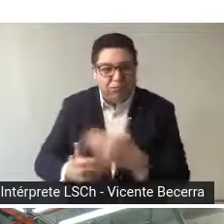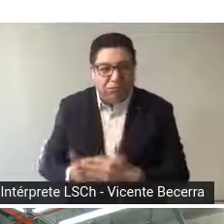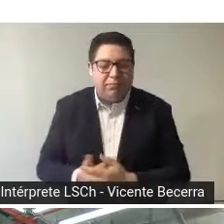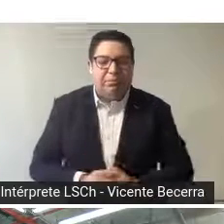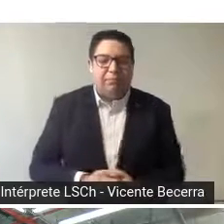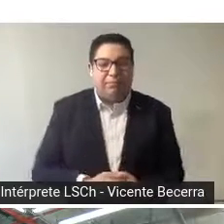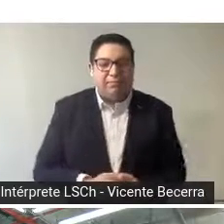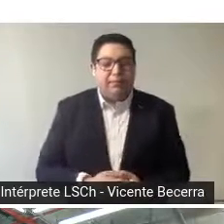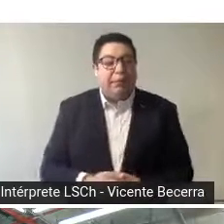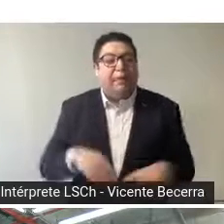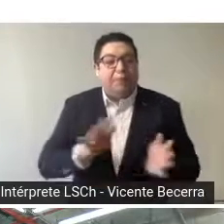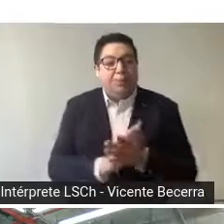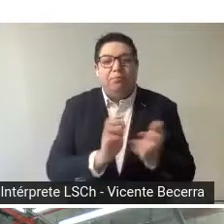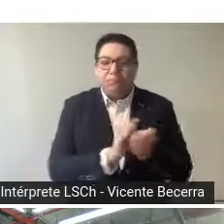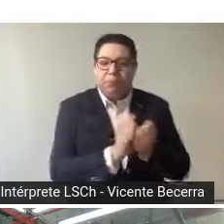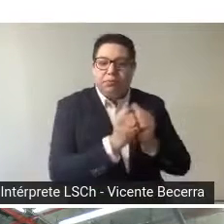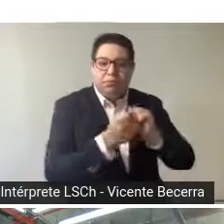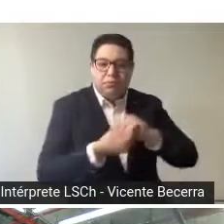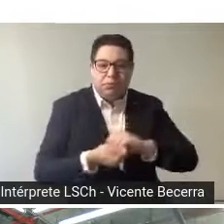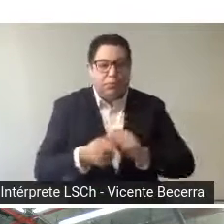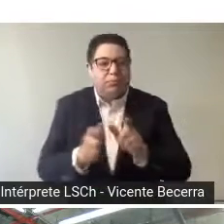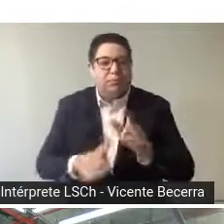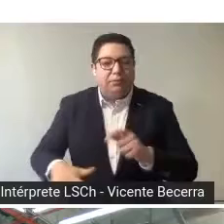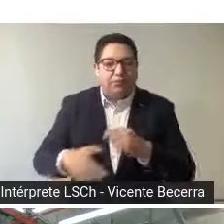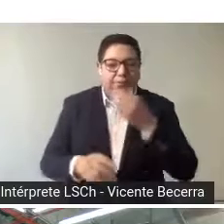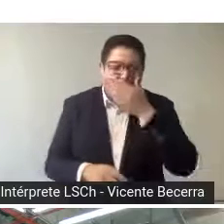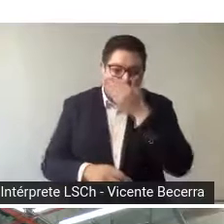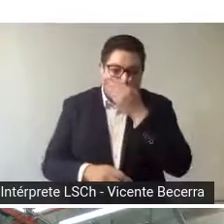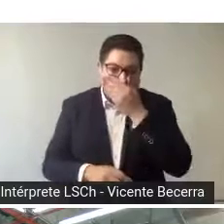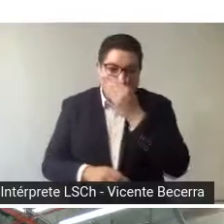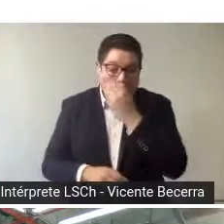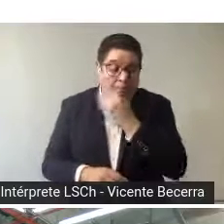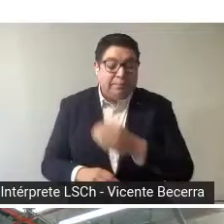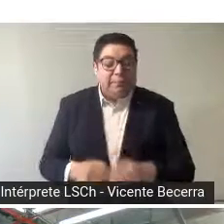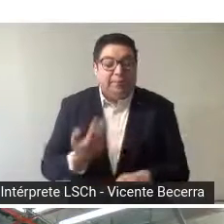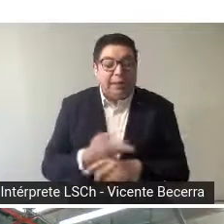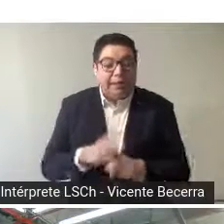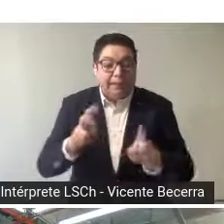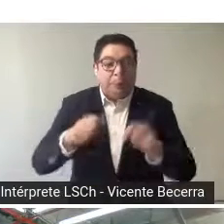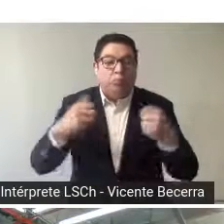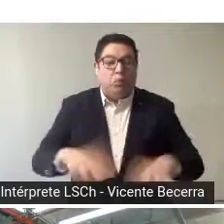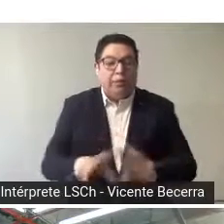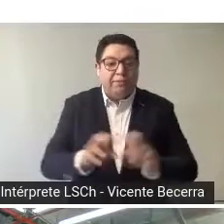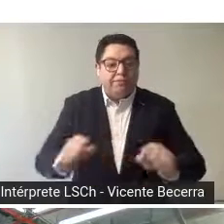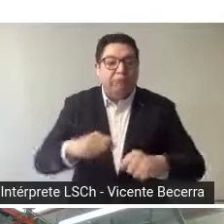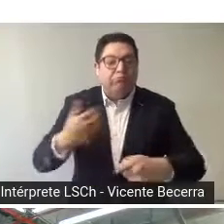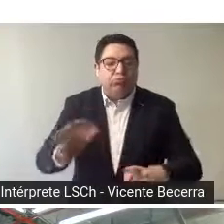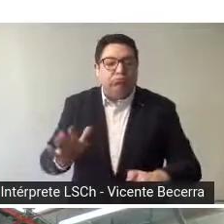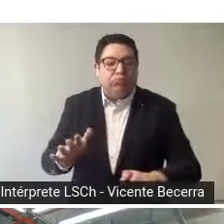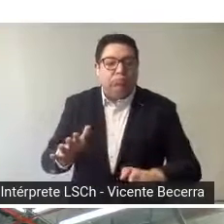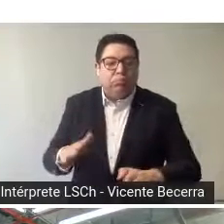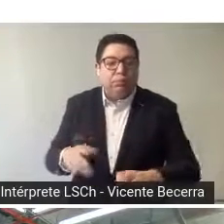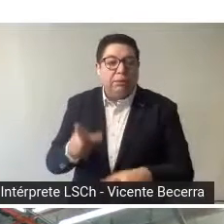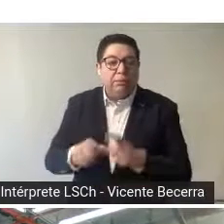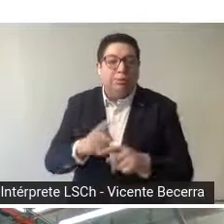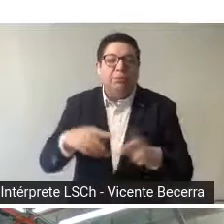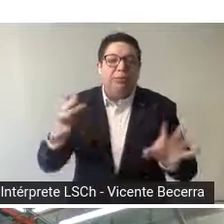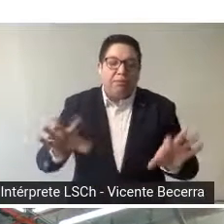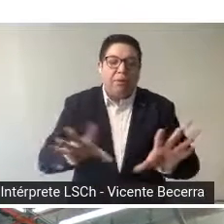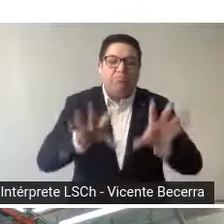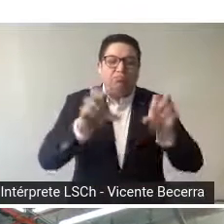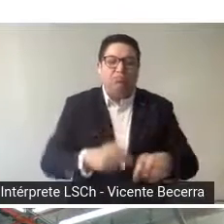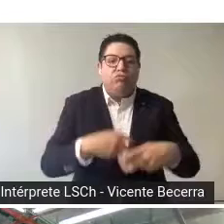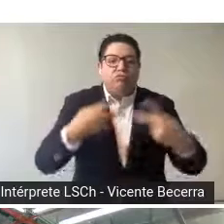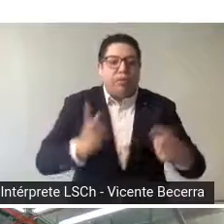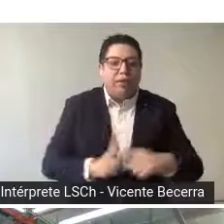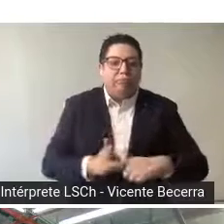que se produjo en buena hora de poder concluir adecuadamente con el acto de instalación,